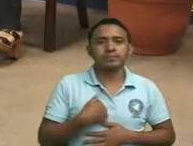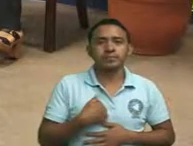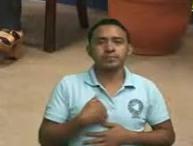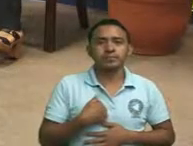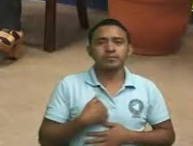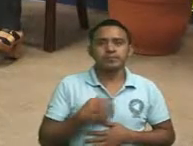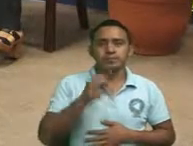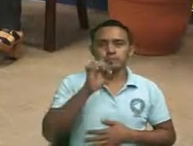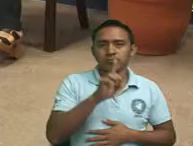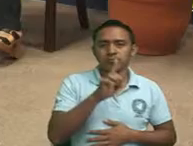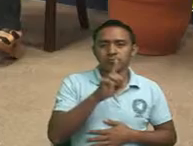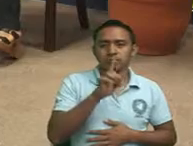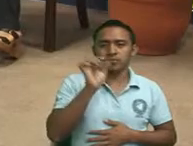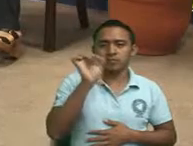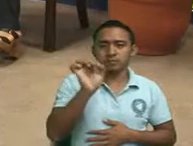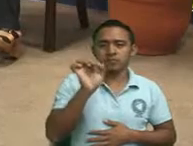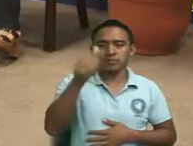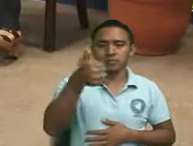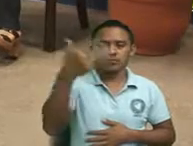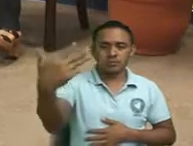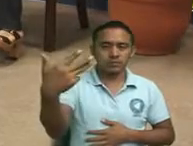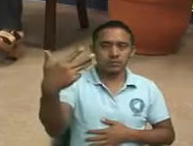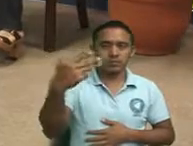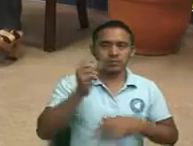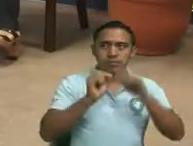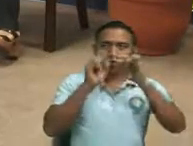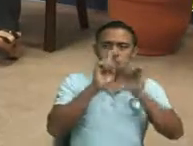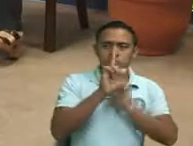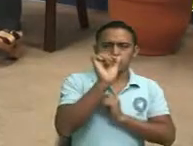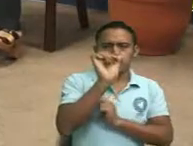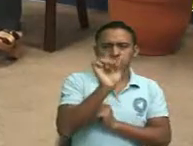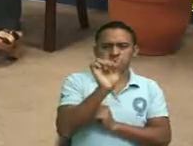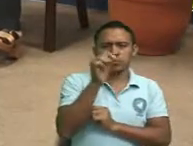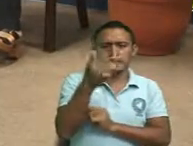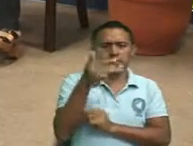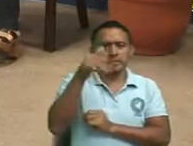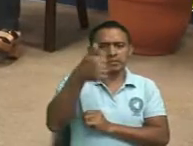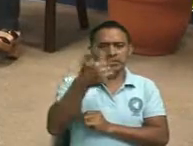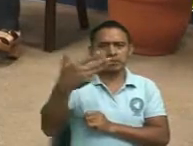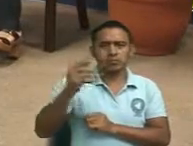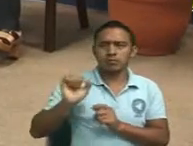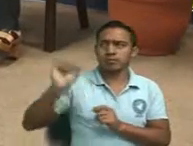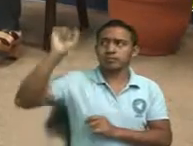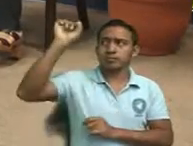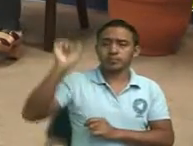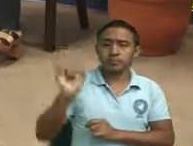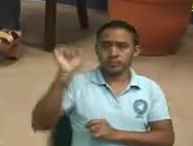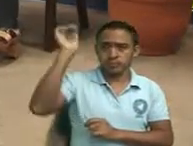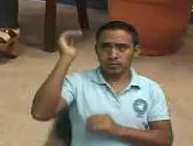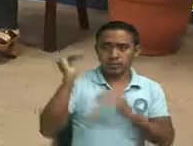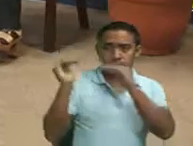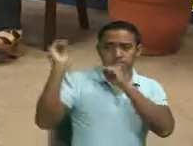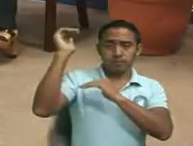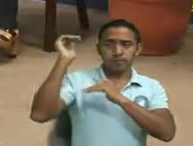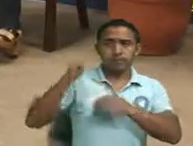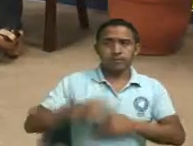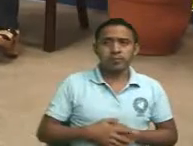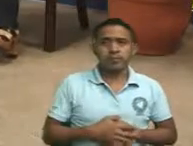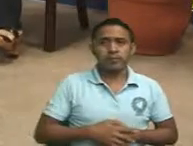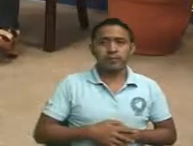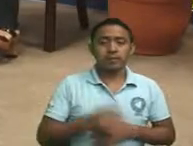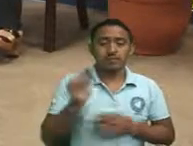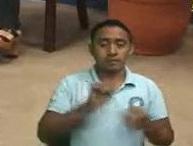mido unos 69, 1.68, ¿cómo saco el peso? Entonces lo pasas a